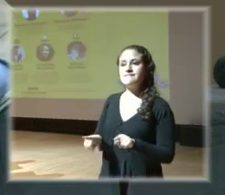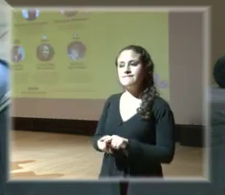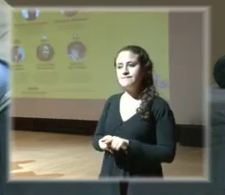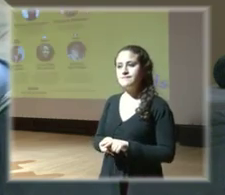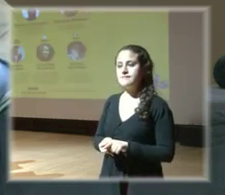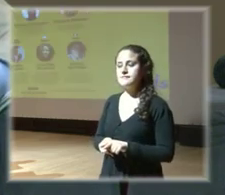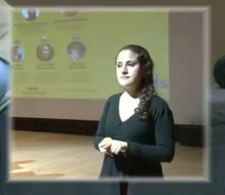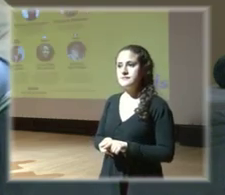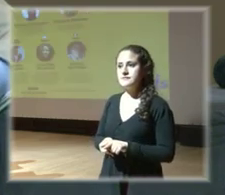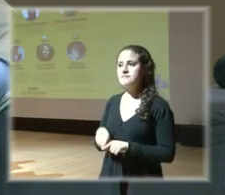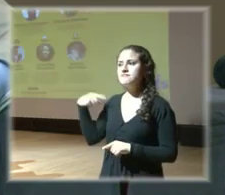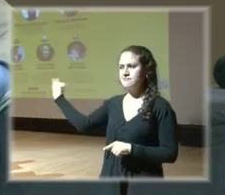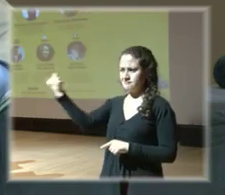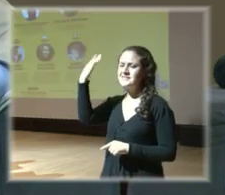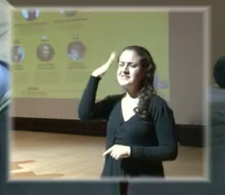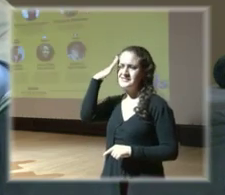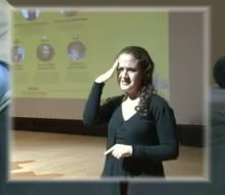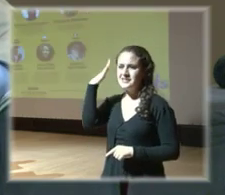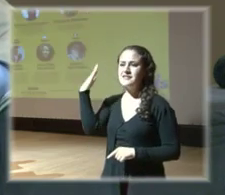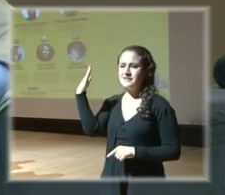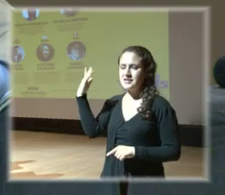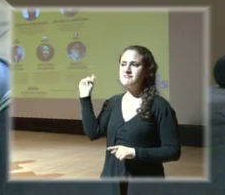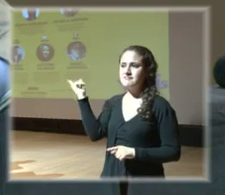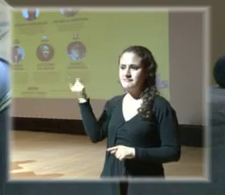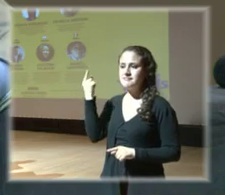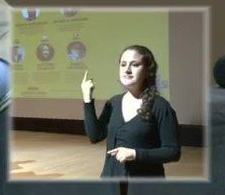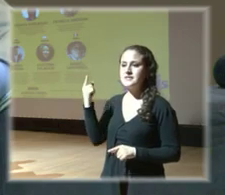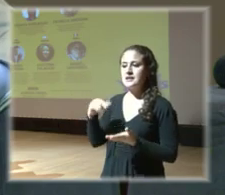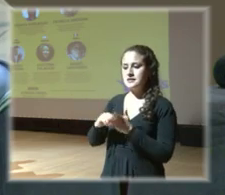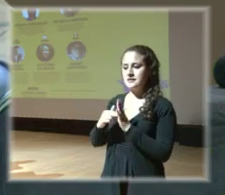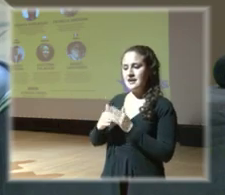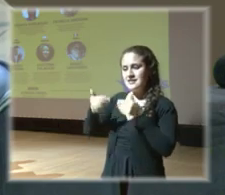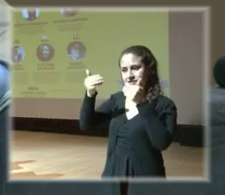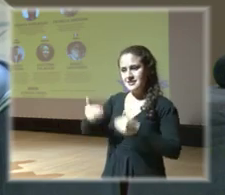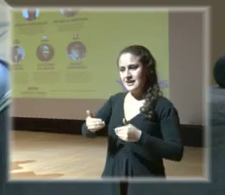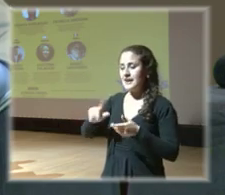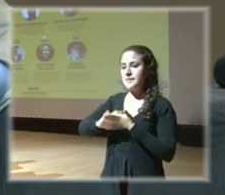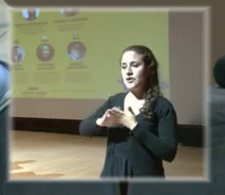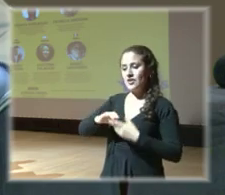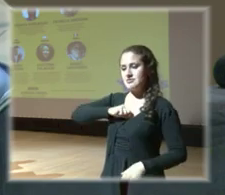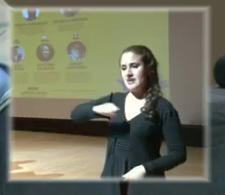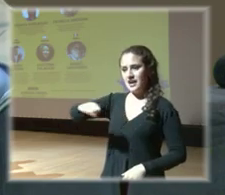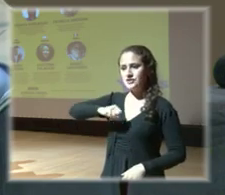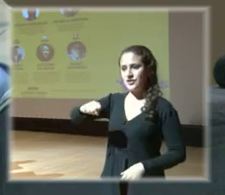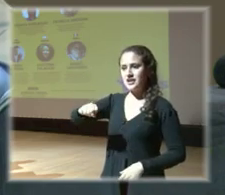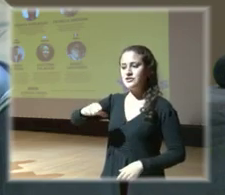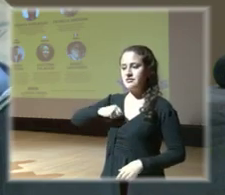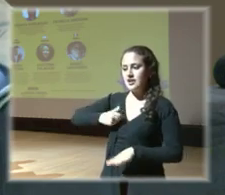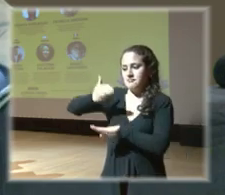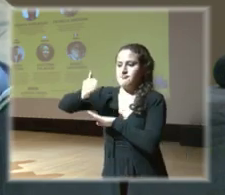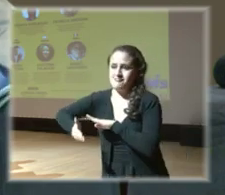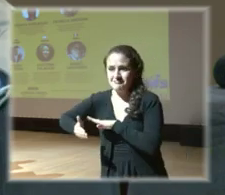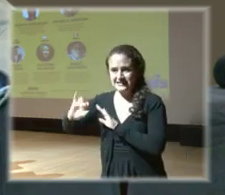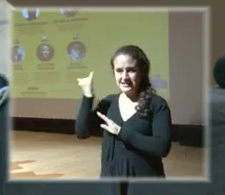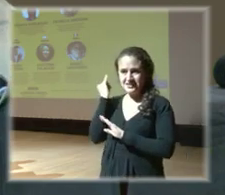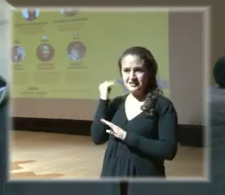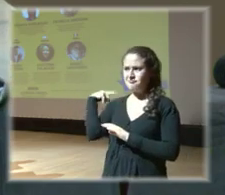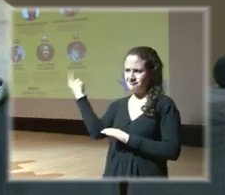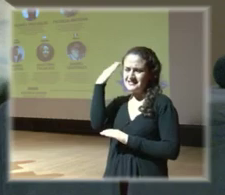algo conocido por todos acerca de que todos los derechos tienen restricciones, sí, es cierto, pero la